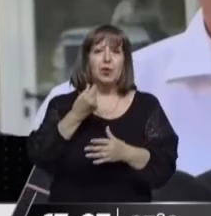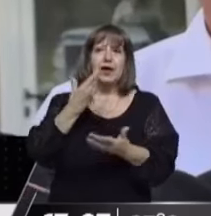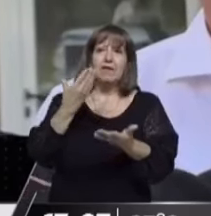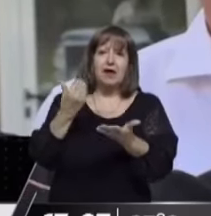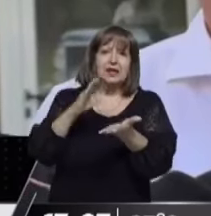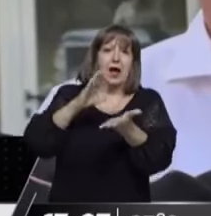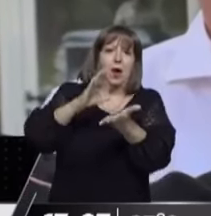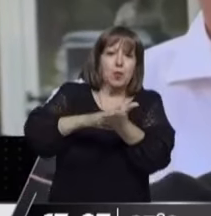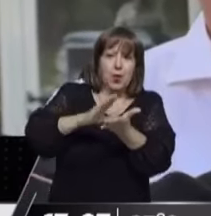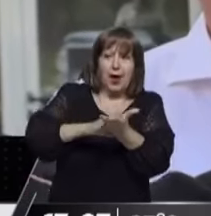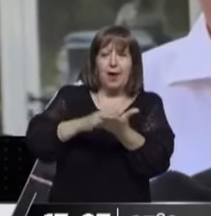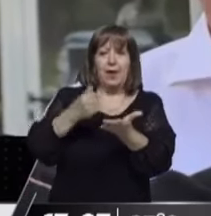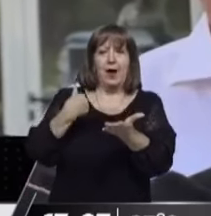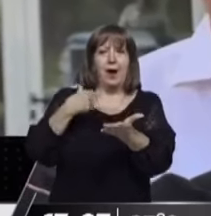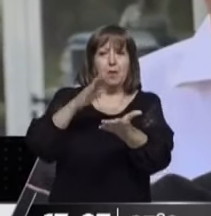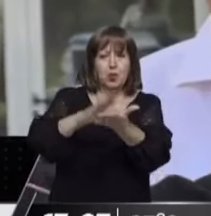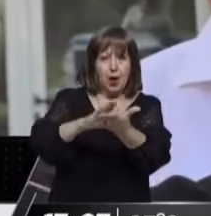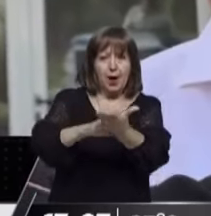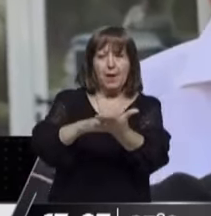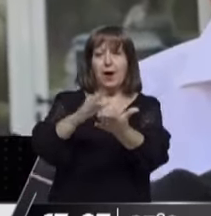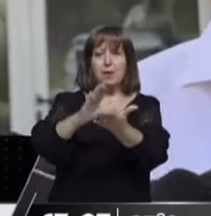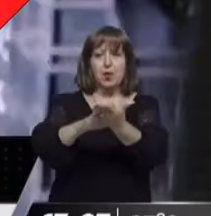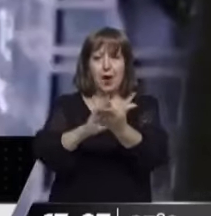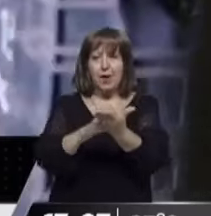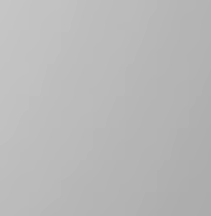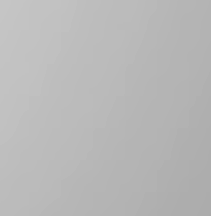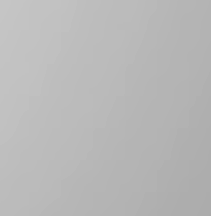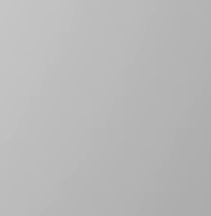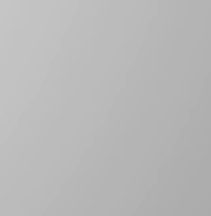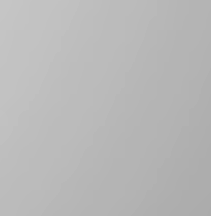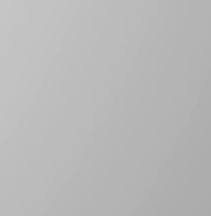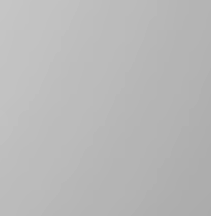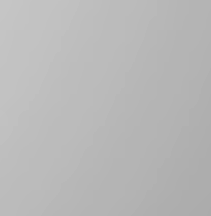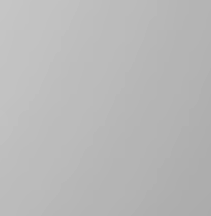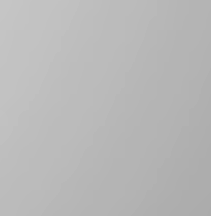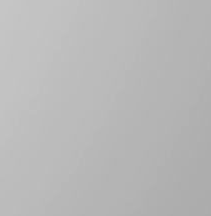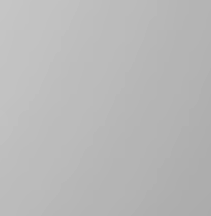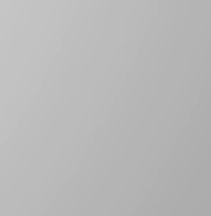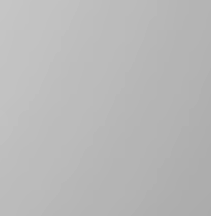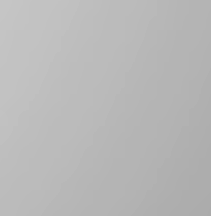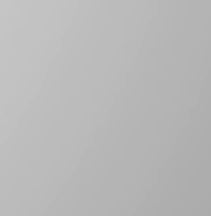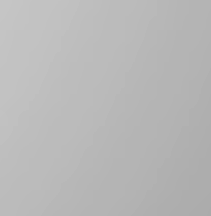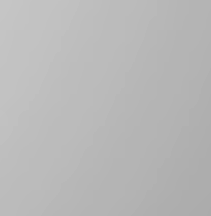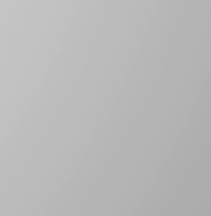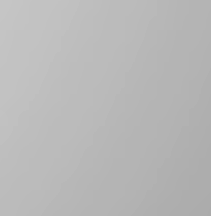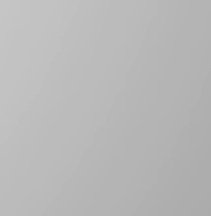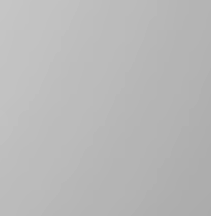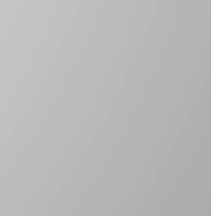como decía hay que hacer muchos estudios porque estamos trabajando sobre la salud de la